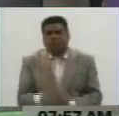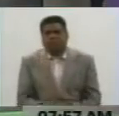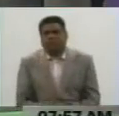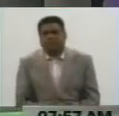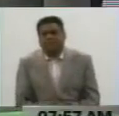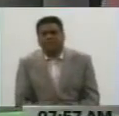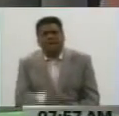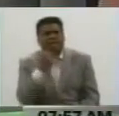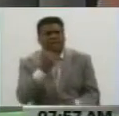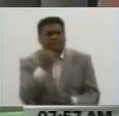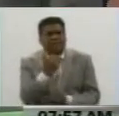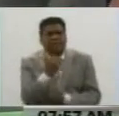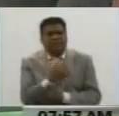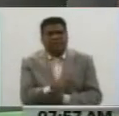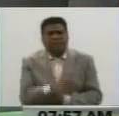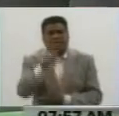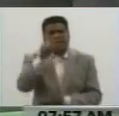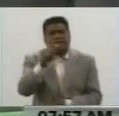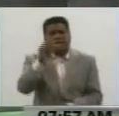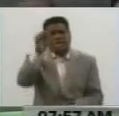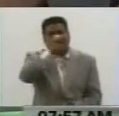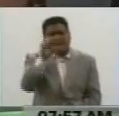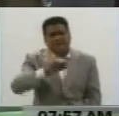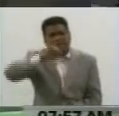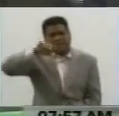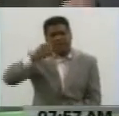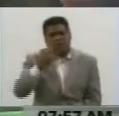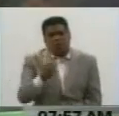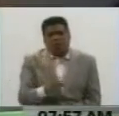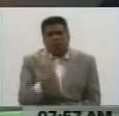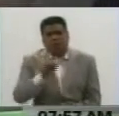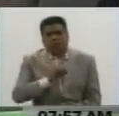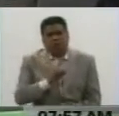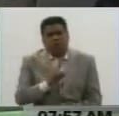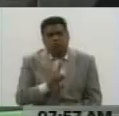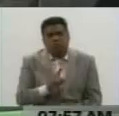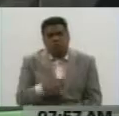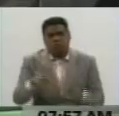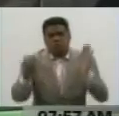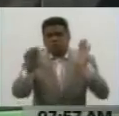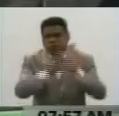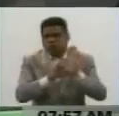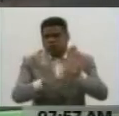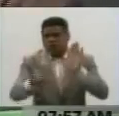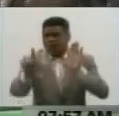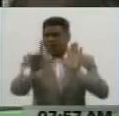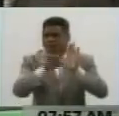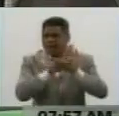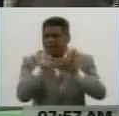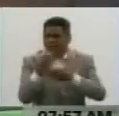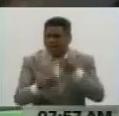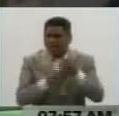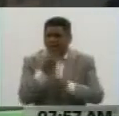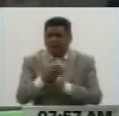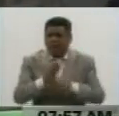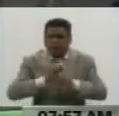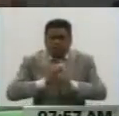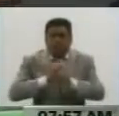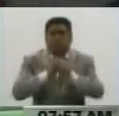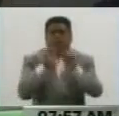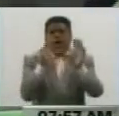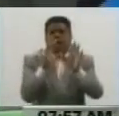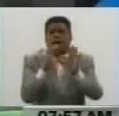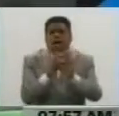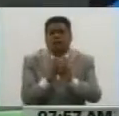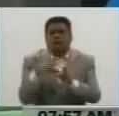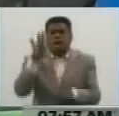Recientemente, ministro, el TSJ declaró inconstitucional y no es viable la aplicación de esa ley sancionada por la Asamblea Nacional en torno a lo que es la explotación del oro. ¿Qué se